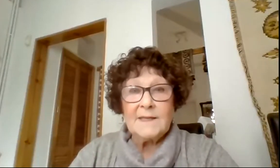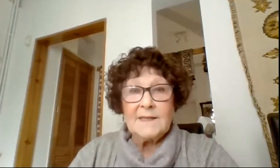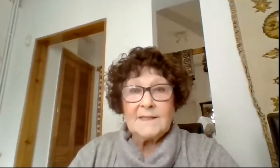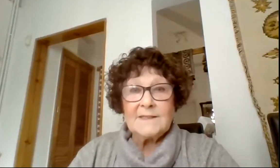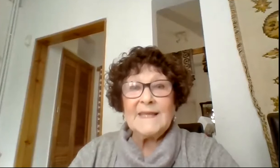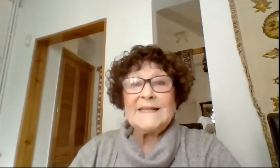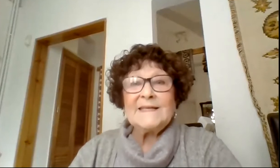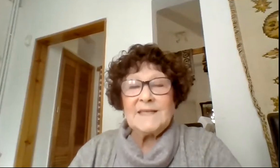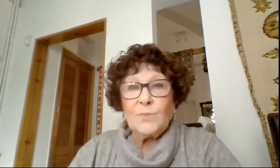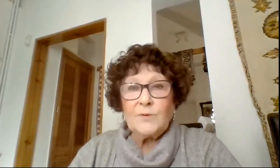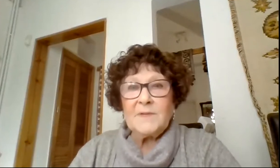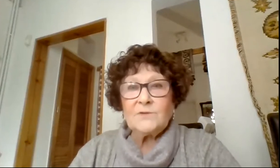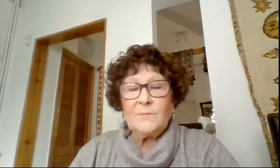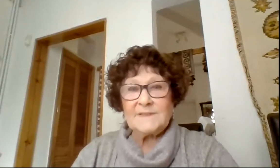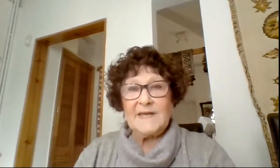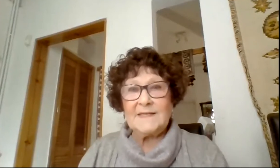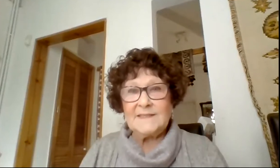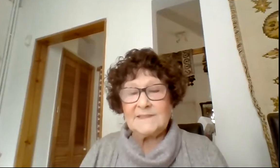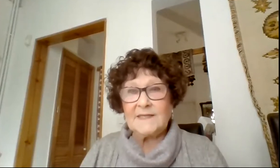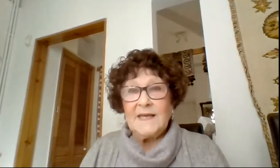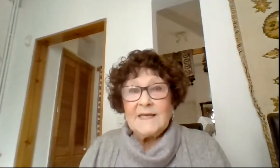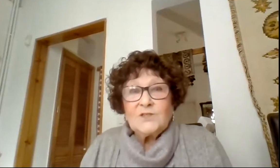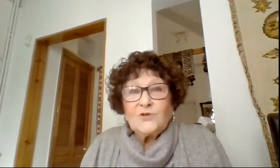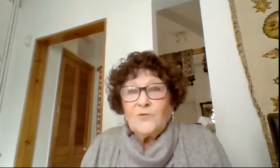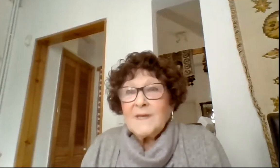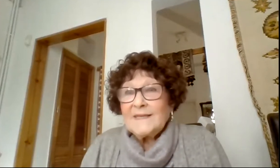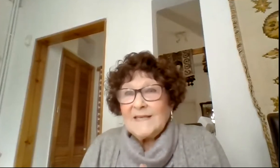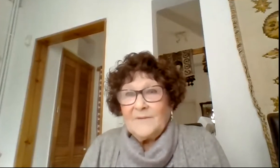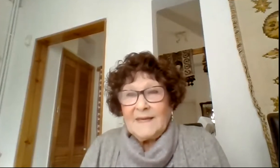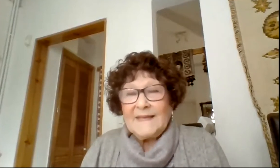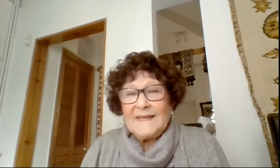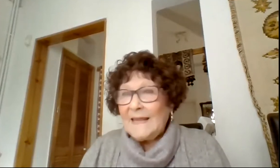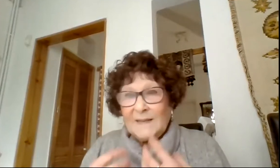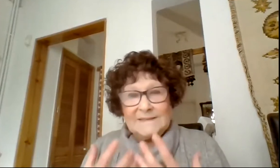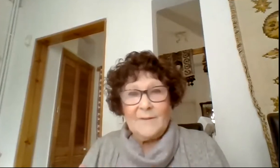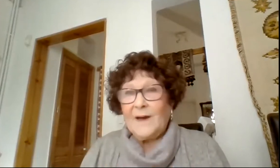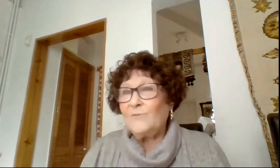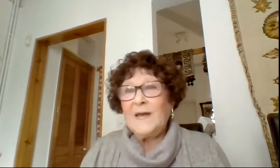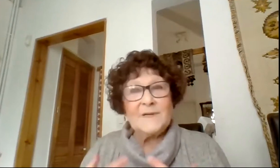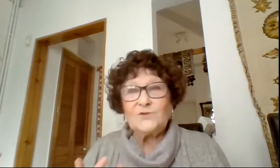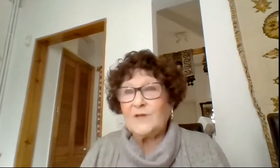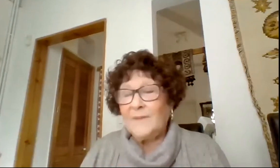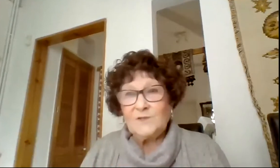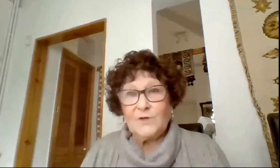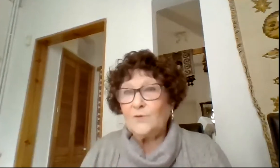conducta, del desenvolvimiento espacial, es decir, yo tuve que saber qué le pasaba